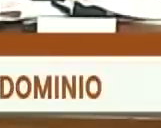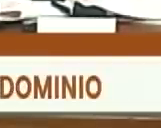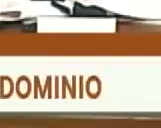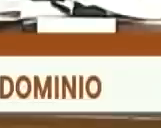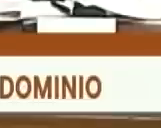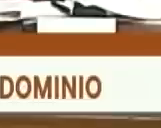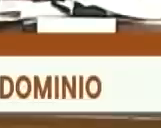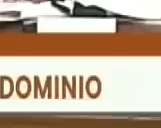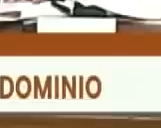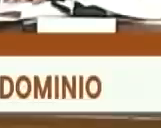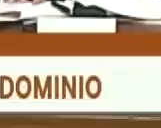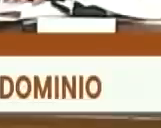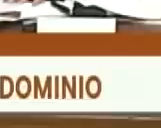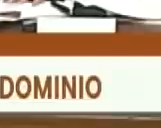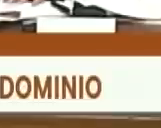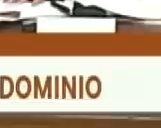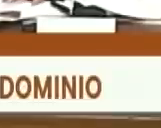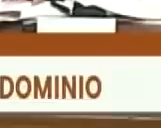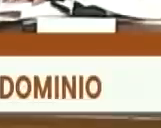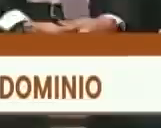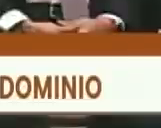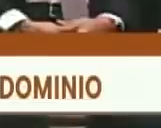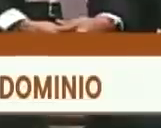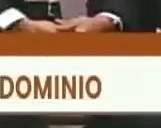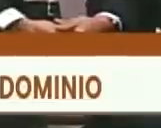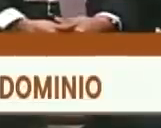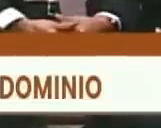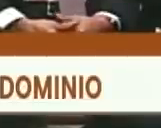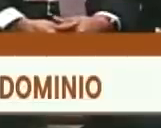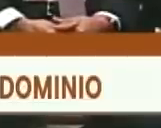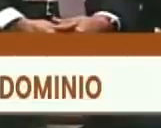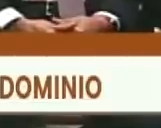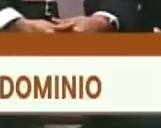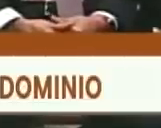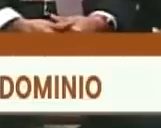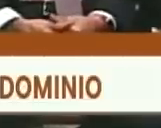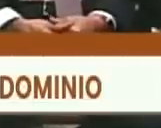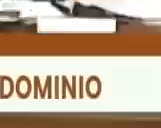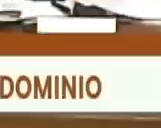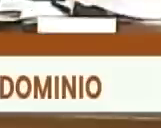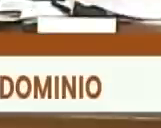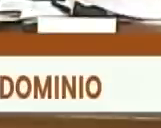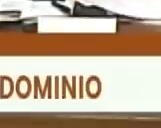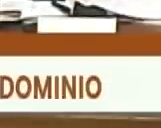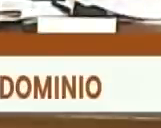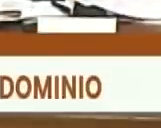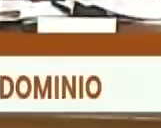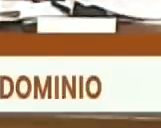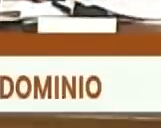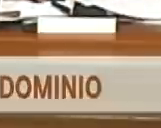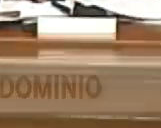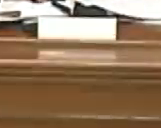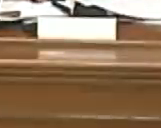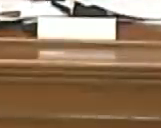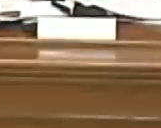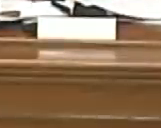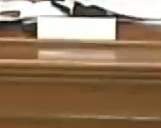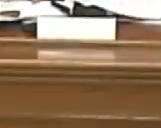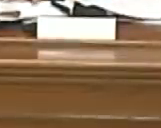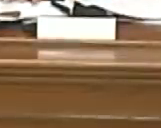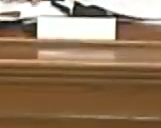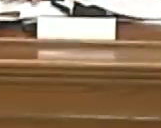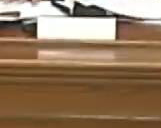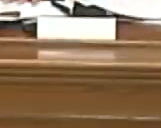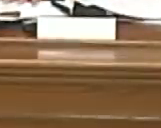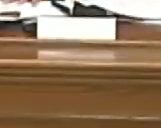pues esa torre ya no le pertenece, esa torre le pertenece al pueblo de Venezuela. Usted se compró estas quintas, bueno, ya esa quinta